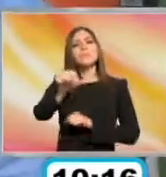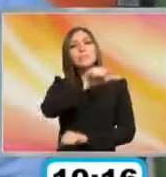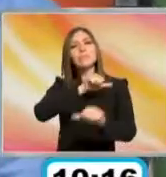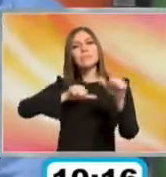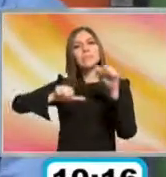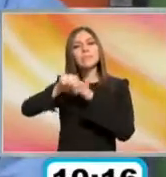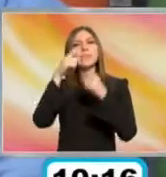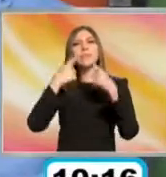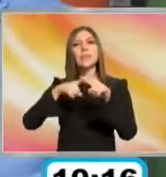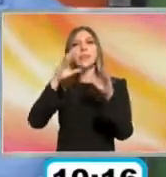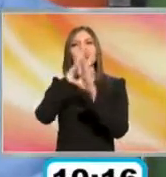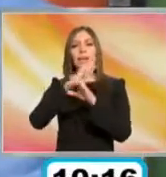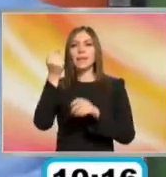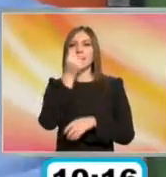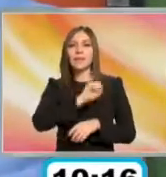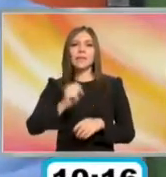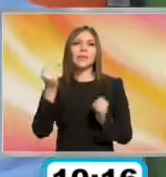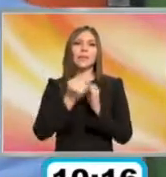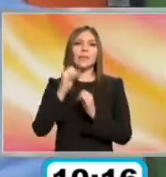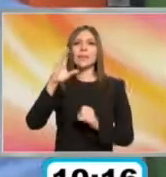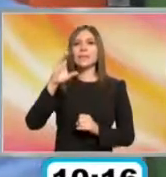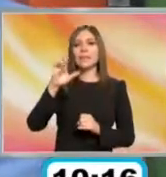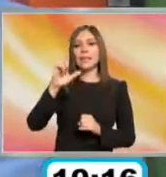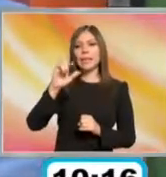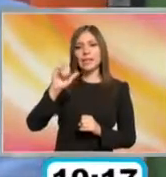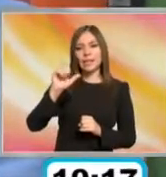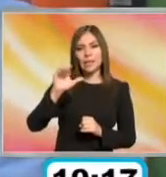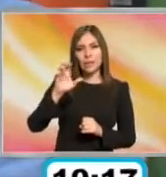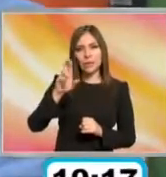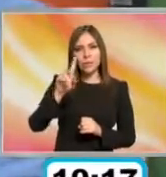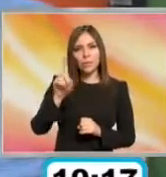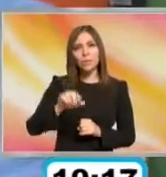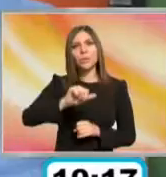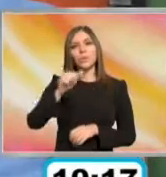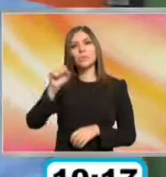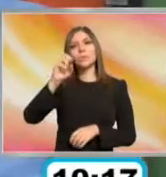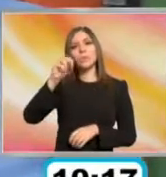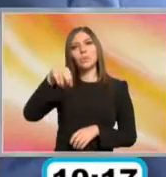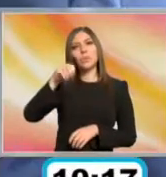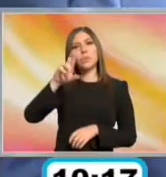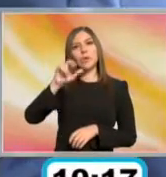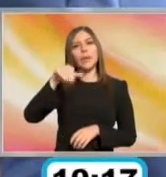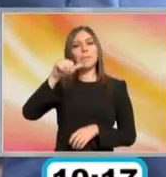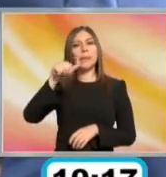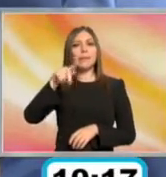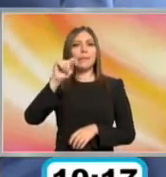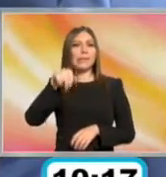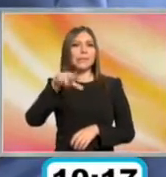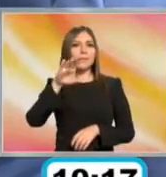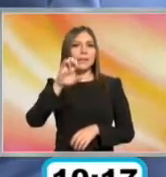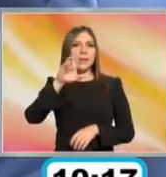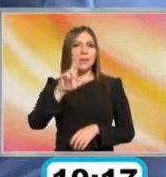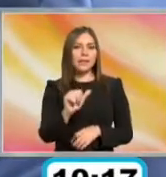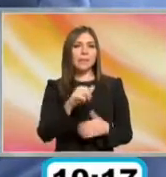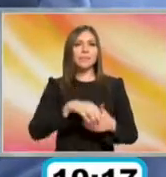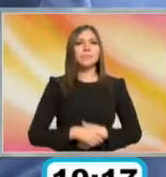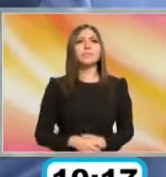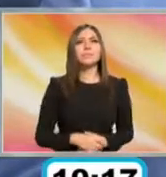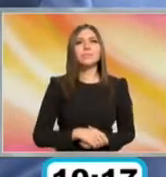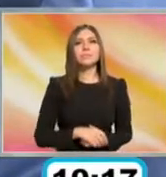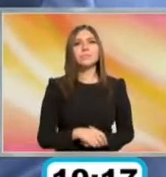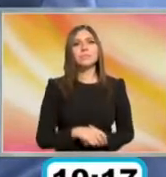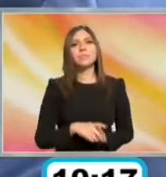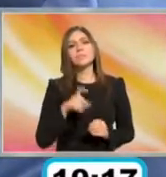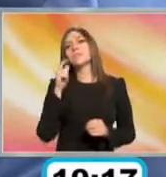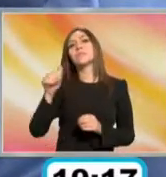música como Celia Cruz. Celia Cruz, el Gran Combo, la Sonora Matancera, son influencias que